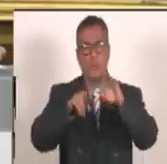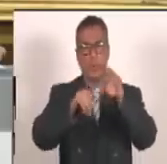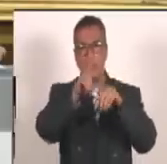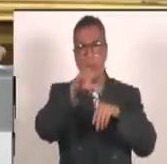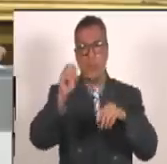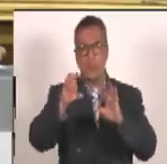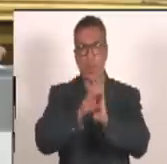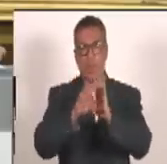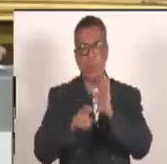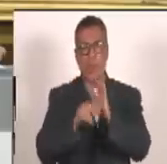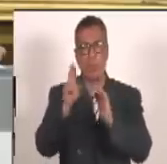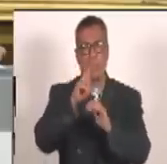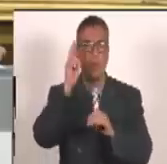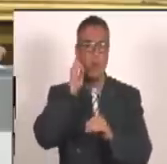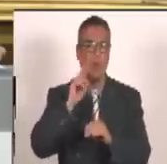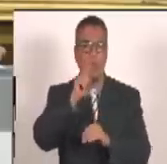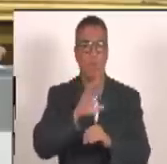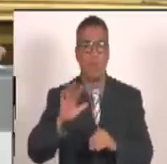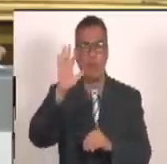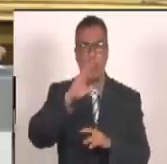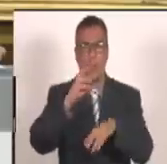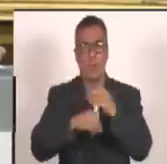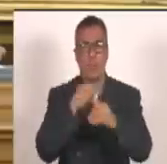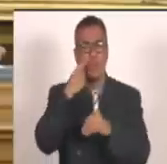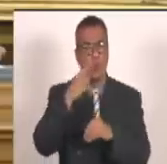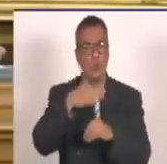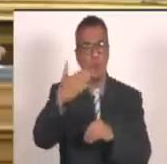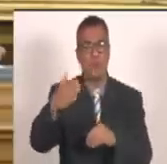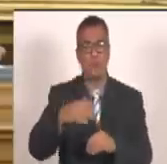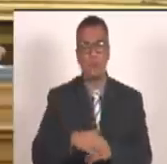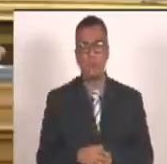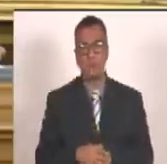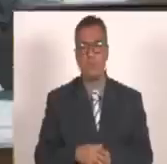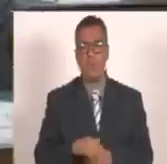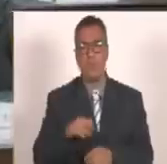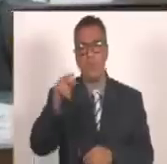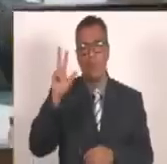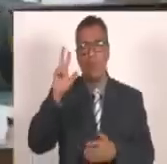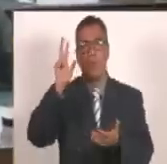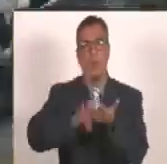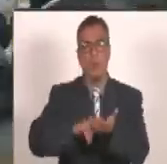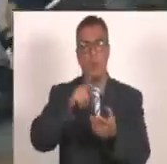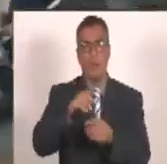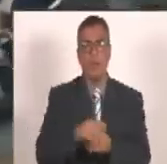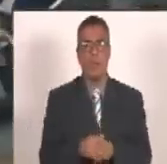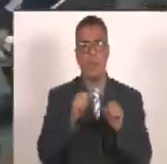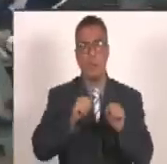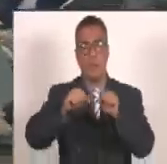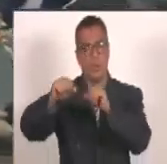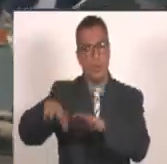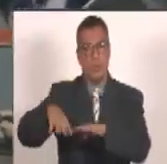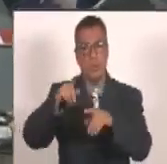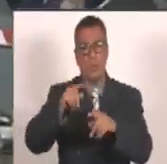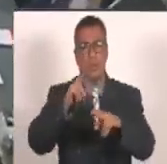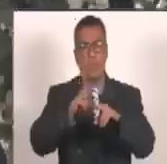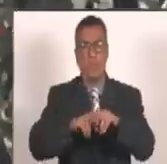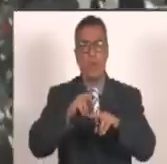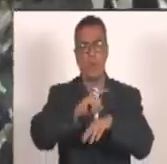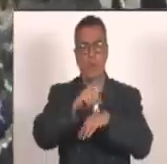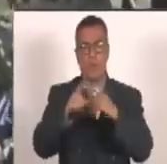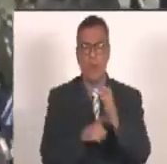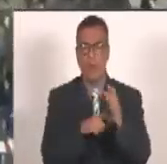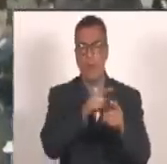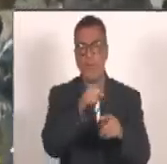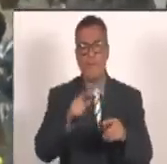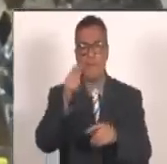de la Constitución de la República Bolivariana de Venezuela, sírvanse manifestarlo con la señal de costumbre. Queda aprobada la renuncia con la mayoría calificada